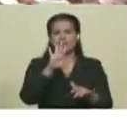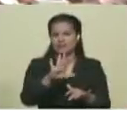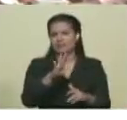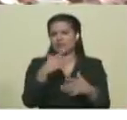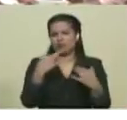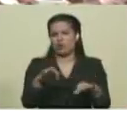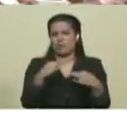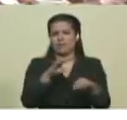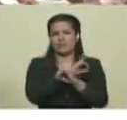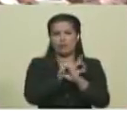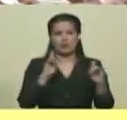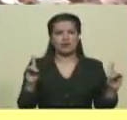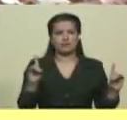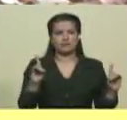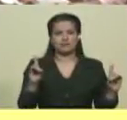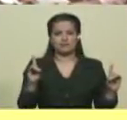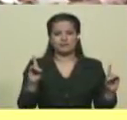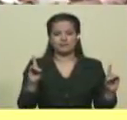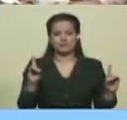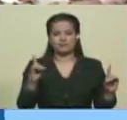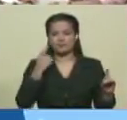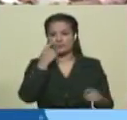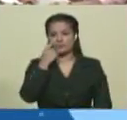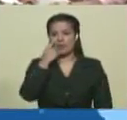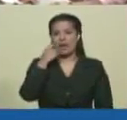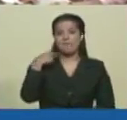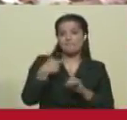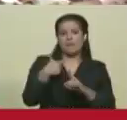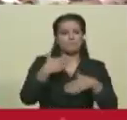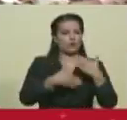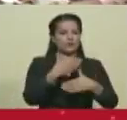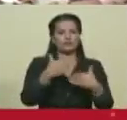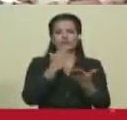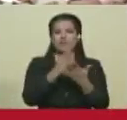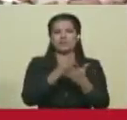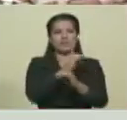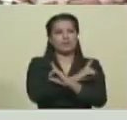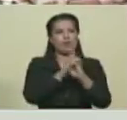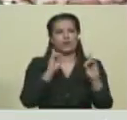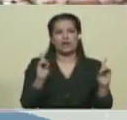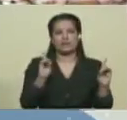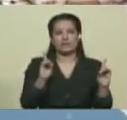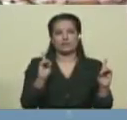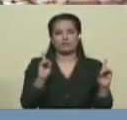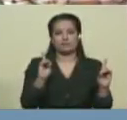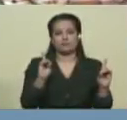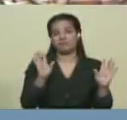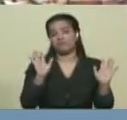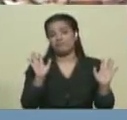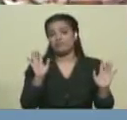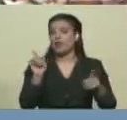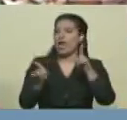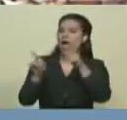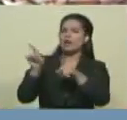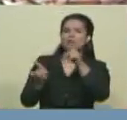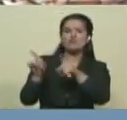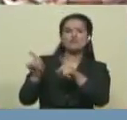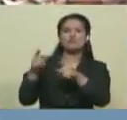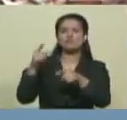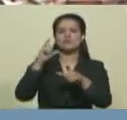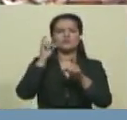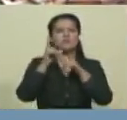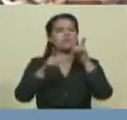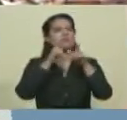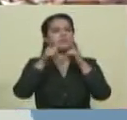proceso de votación es un proceso absolutamente democrático. Aquellos que en algún momento han denigrado y